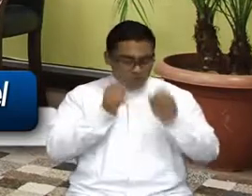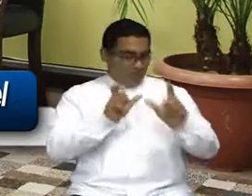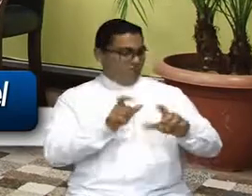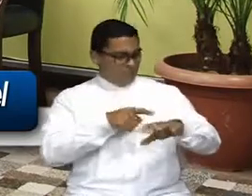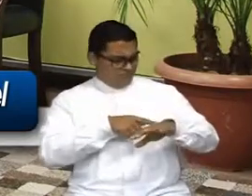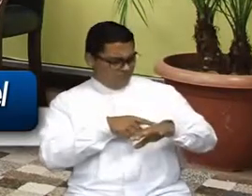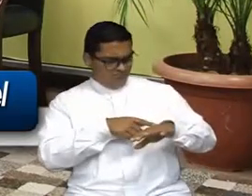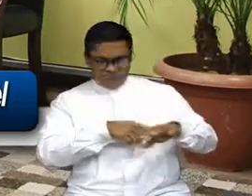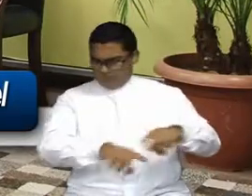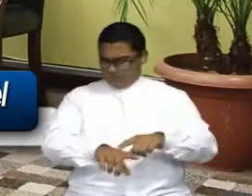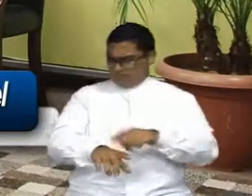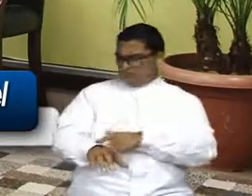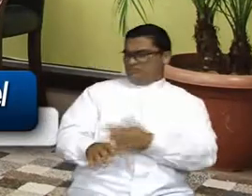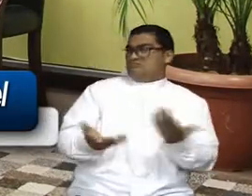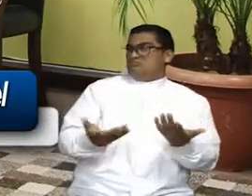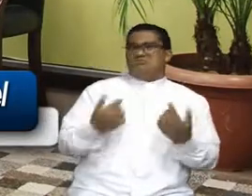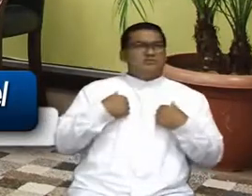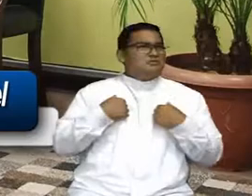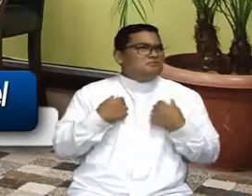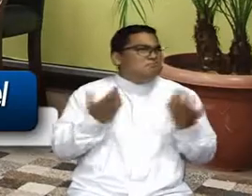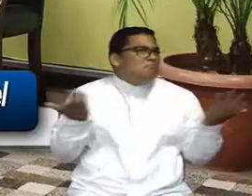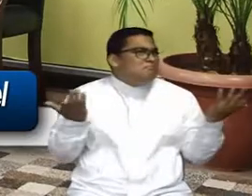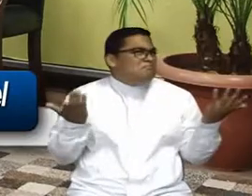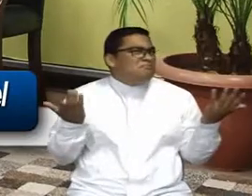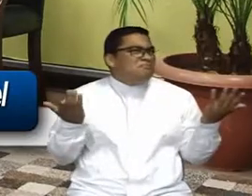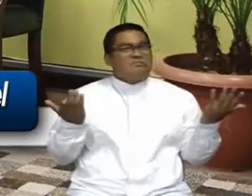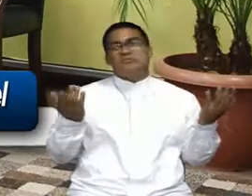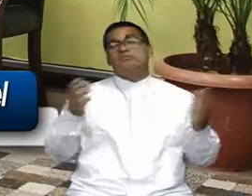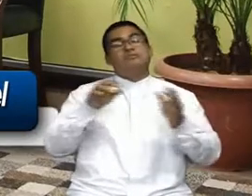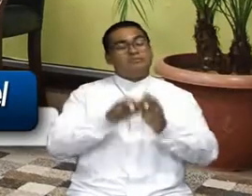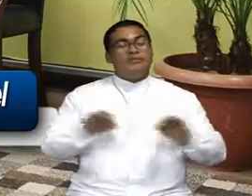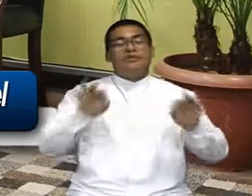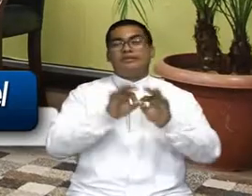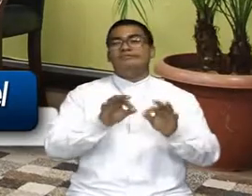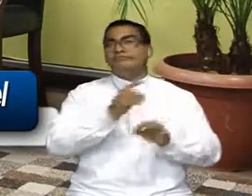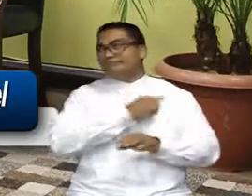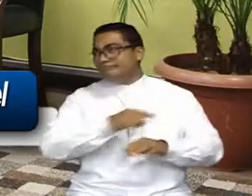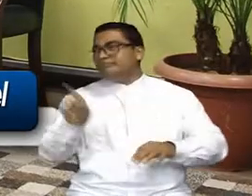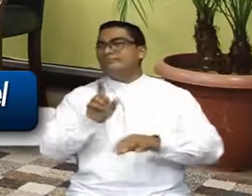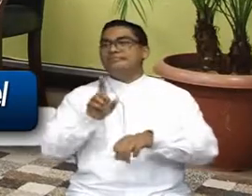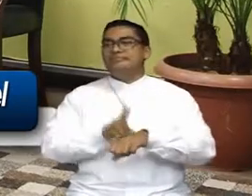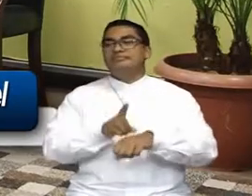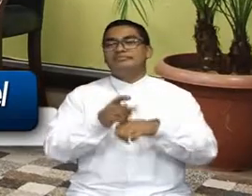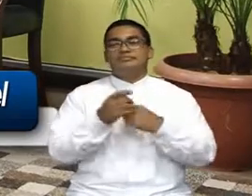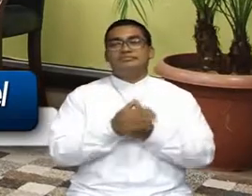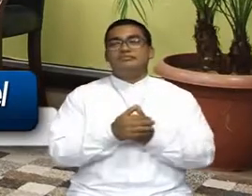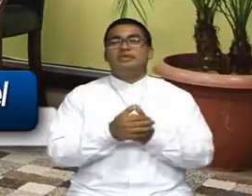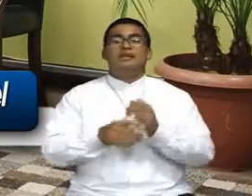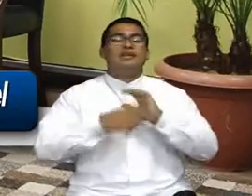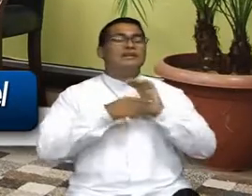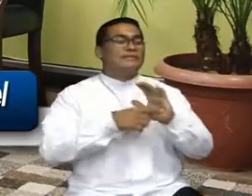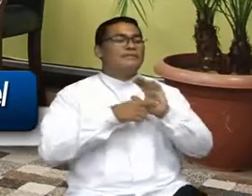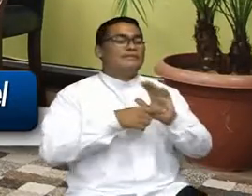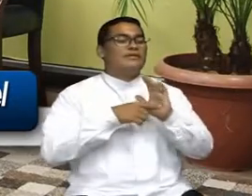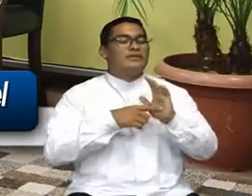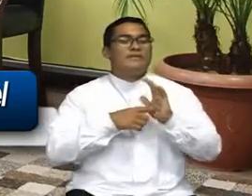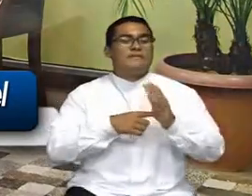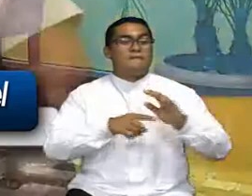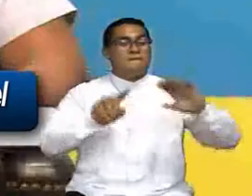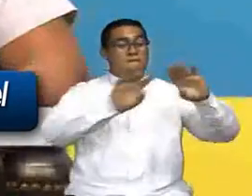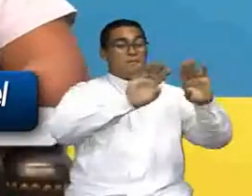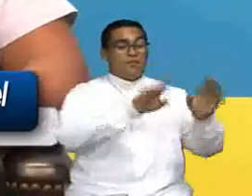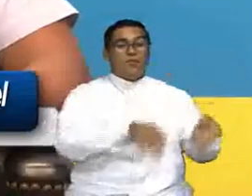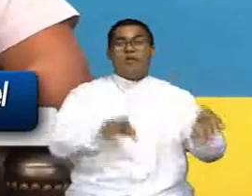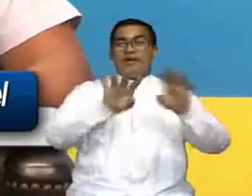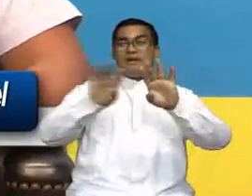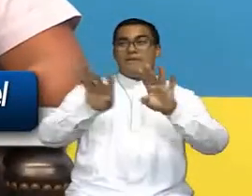al paciente, hacerlo de una forma integral. Es muy frecuente, doctora, por ejemplo, aquellas mujeres que tienen alteraciones